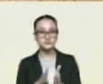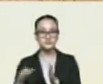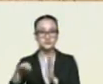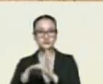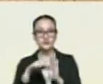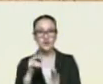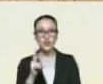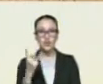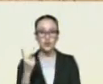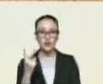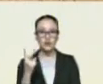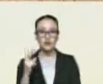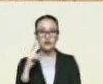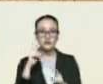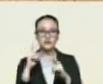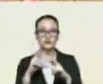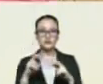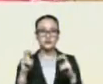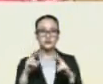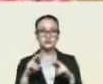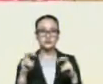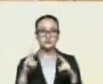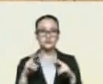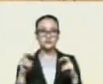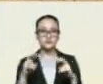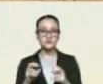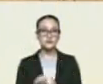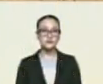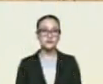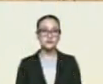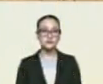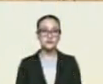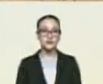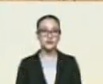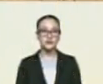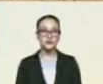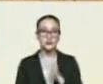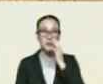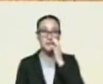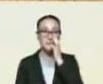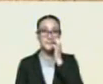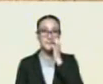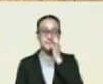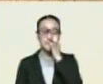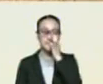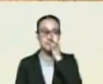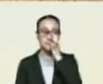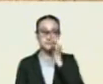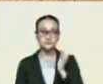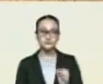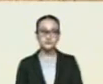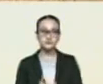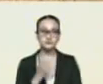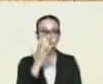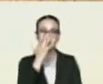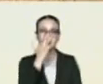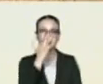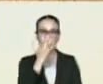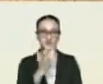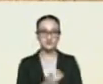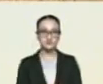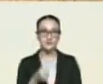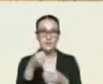la auditoría de datos de los electores, el de las huellas. Tenemos también el desensamblaje